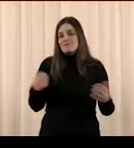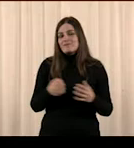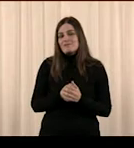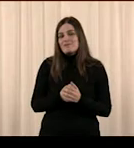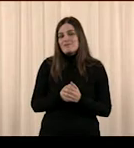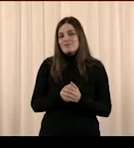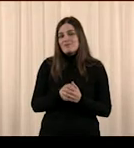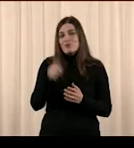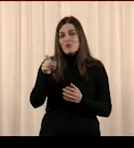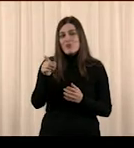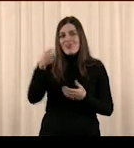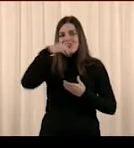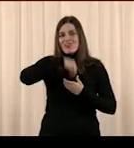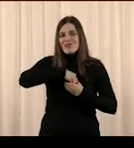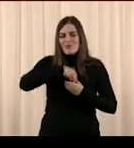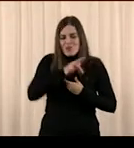que lo tienes todo,